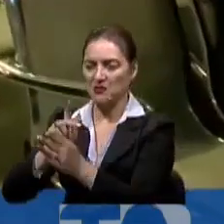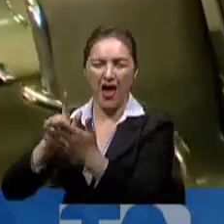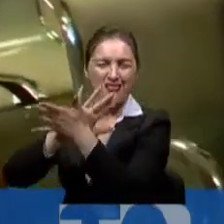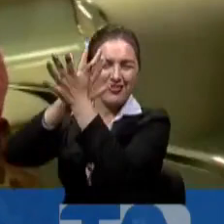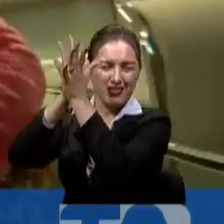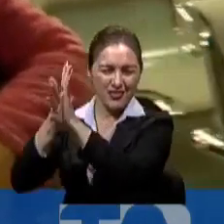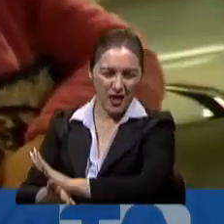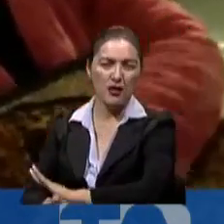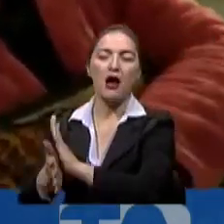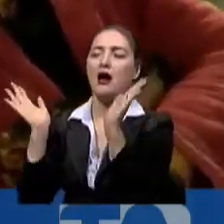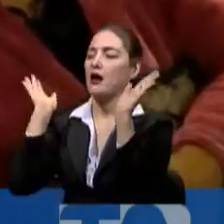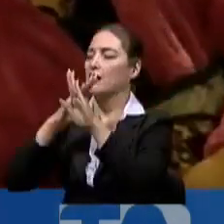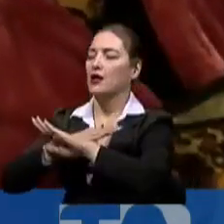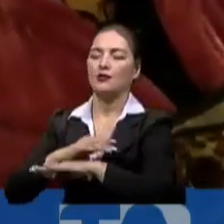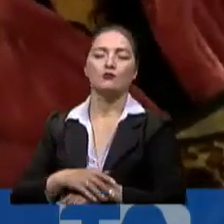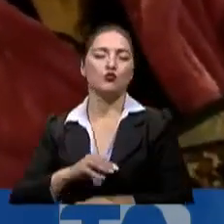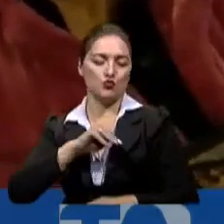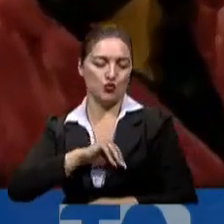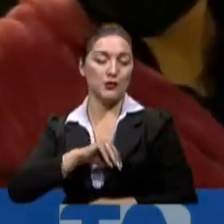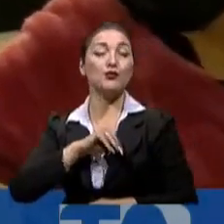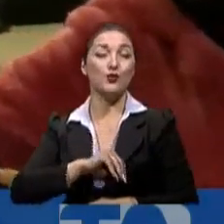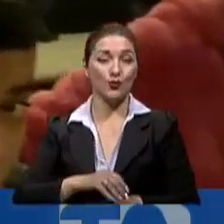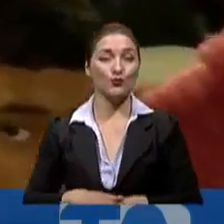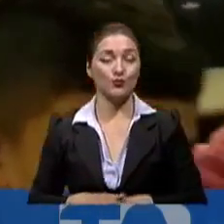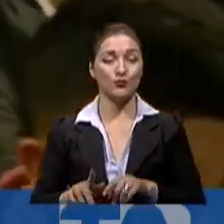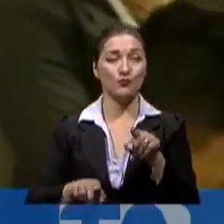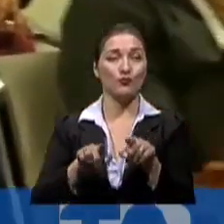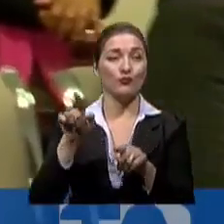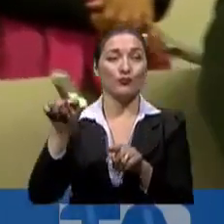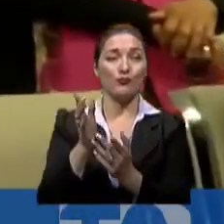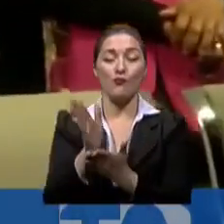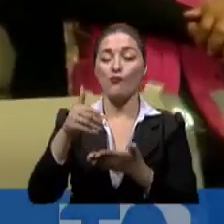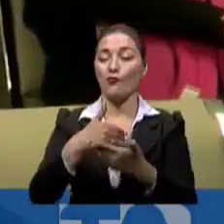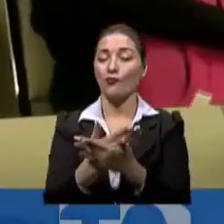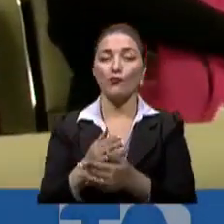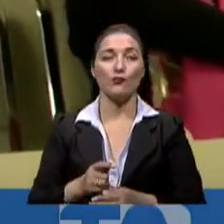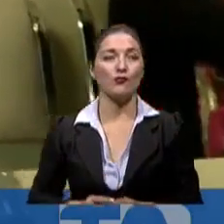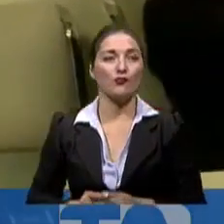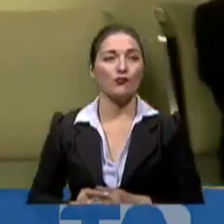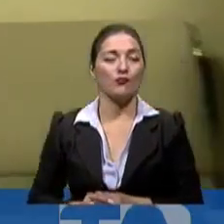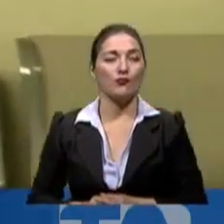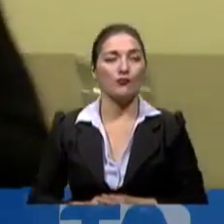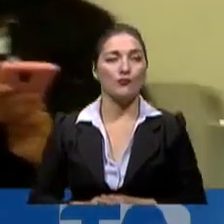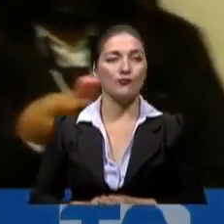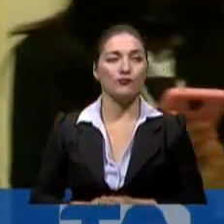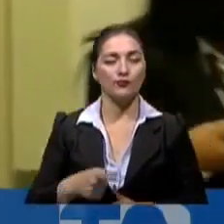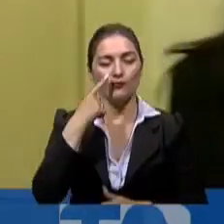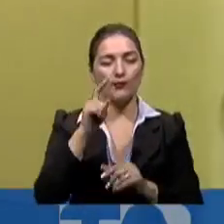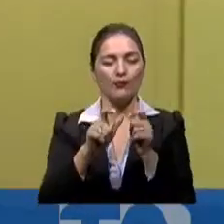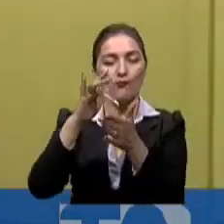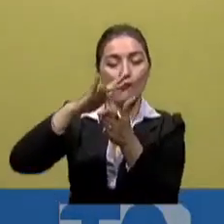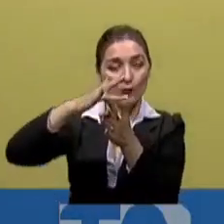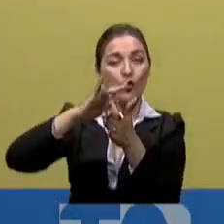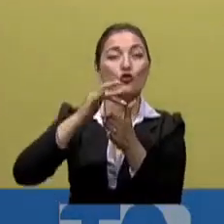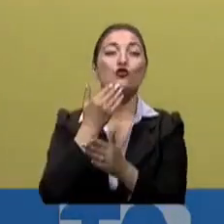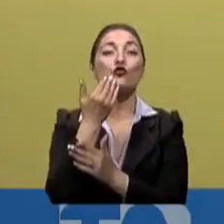son justamente de la municipalidad Y tenemos algunas vías de acceso nosotros identificamos pacientes con riesgo a